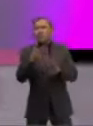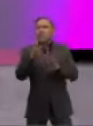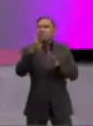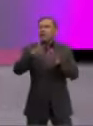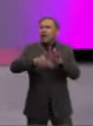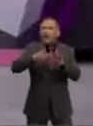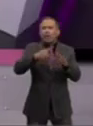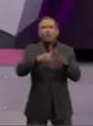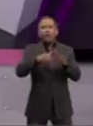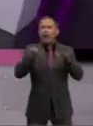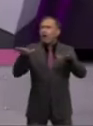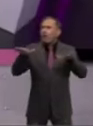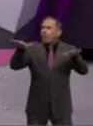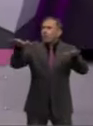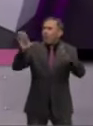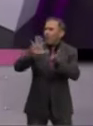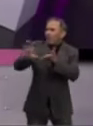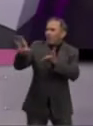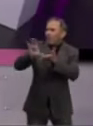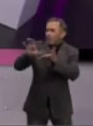su aeropuerto? O sea...